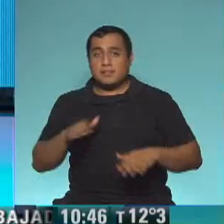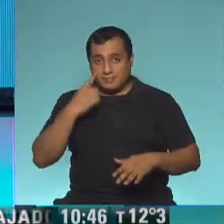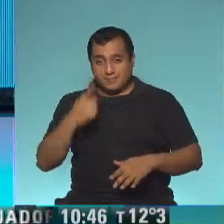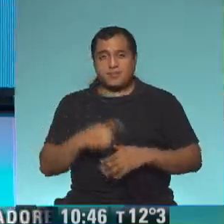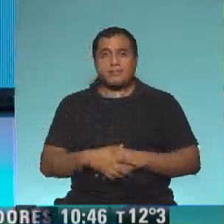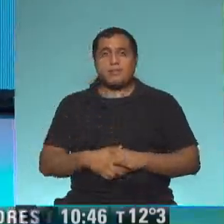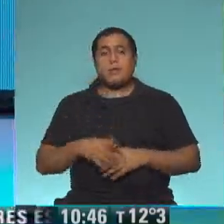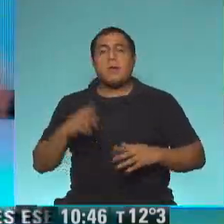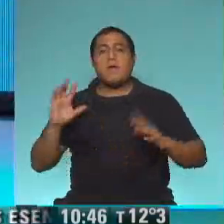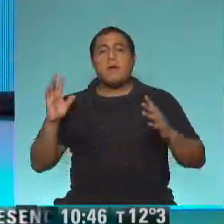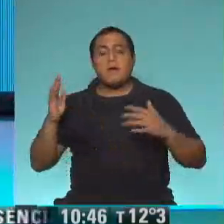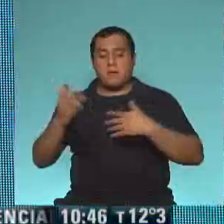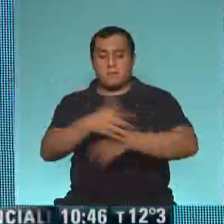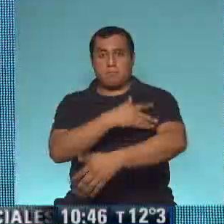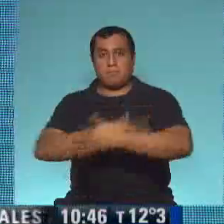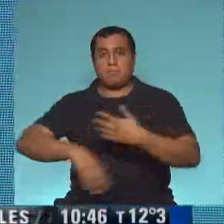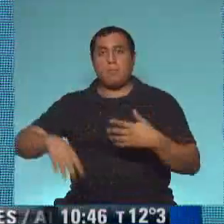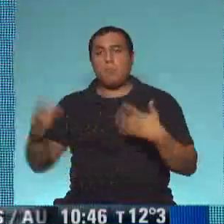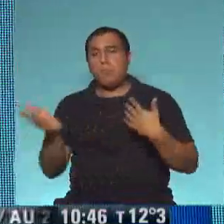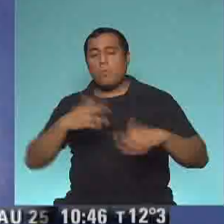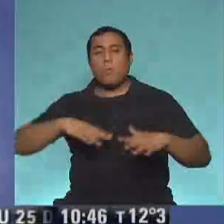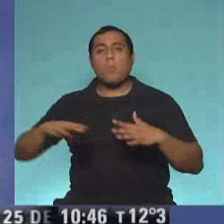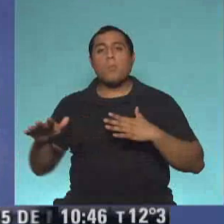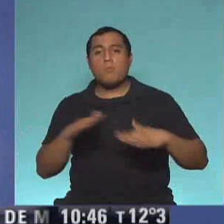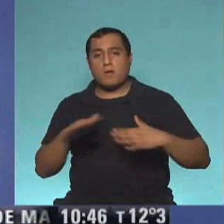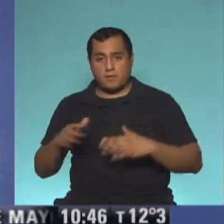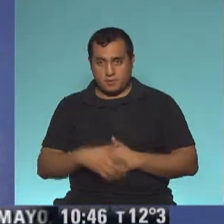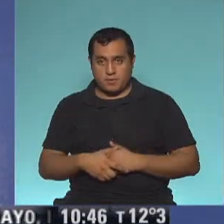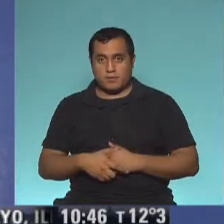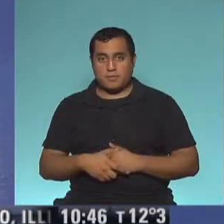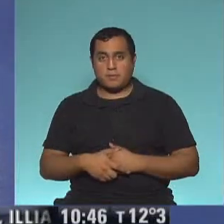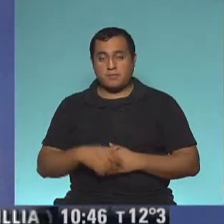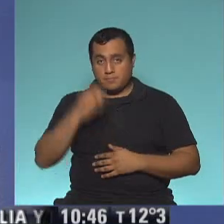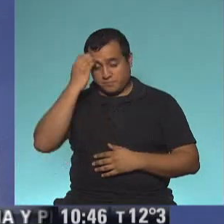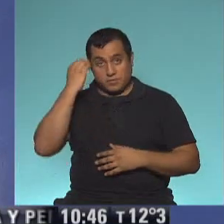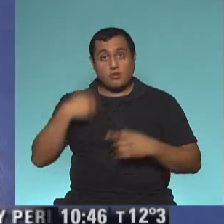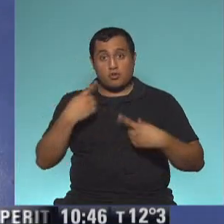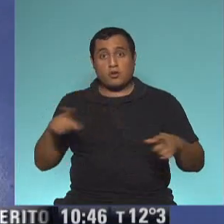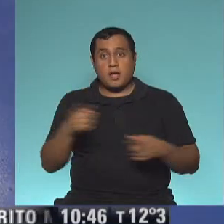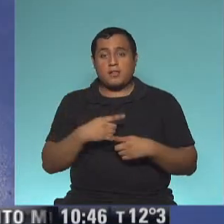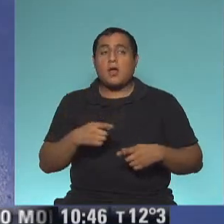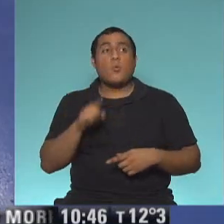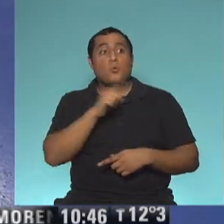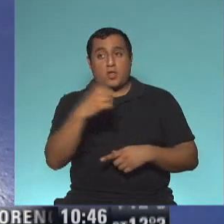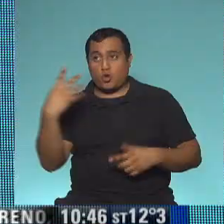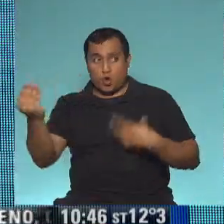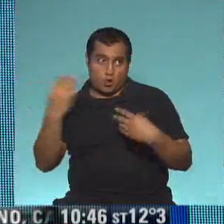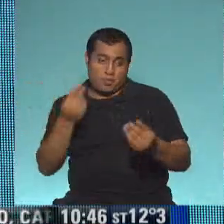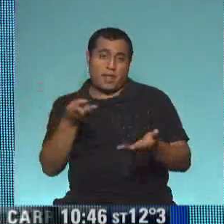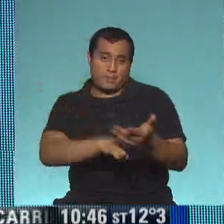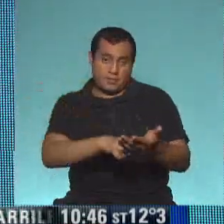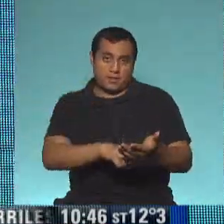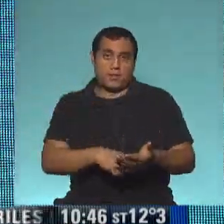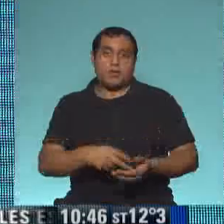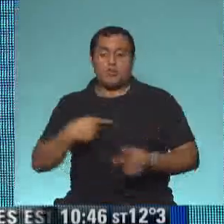mover un poquito los brazos. Bien. ¿Sí? Ahí vamos a frenar. Sí. Yo voy a cantar y ustedes van a repetir. ¿Sí? Primero yo